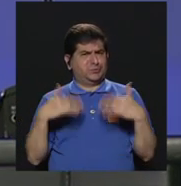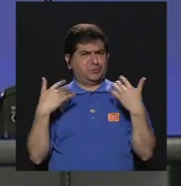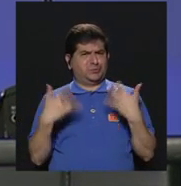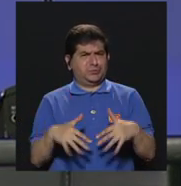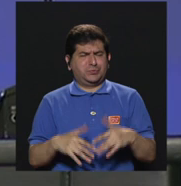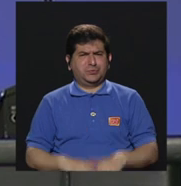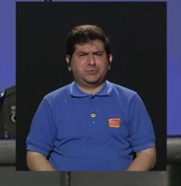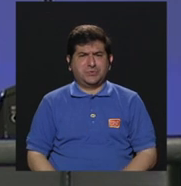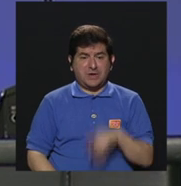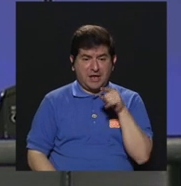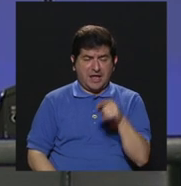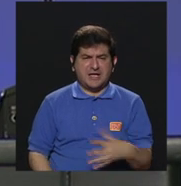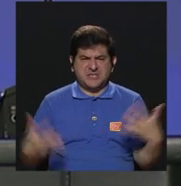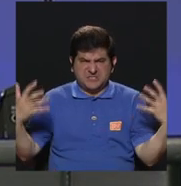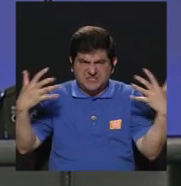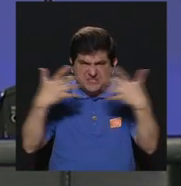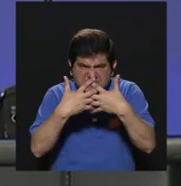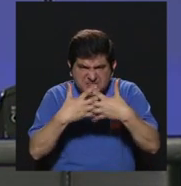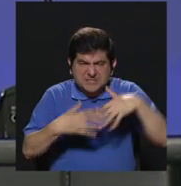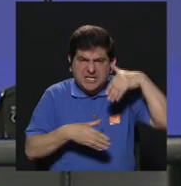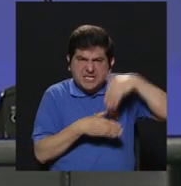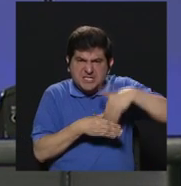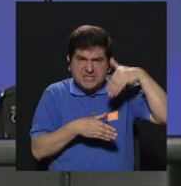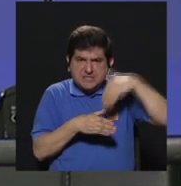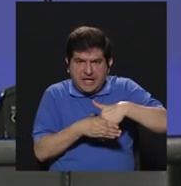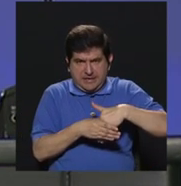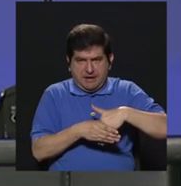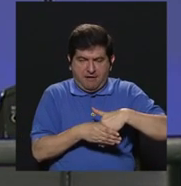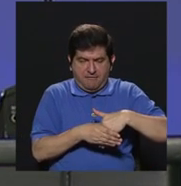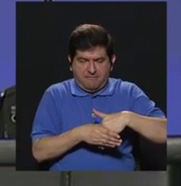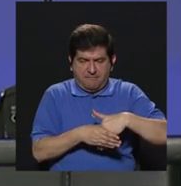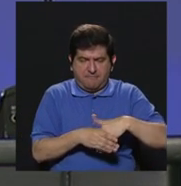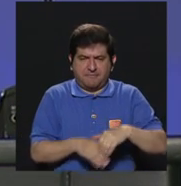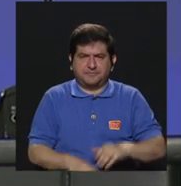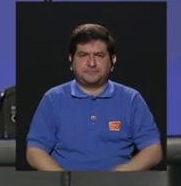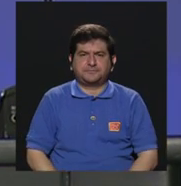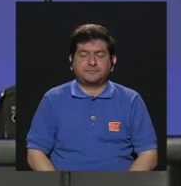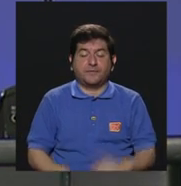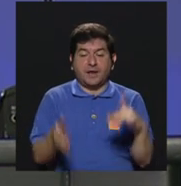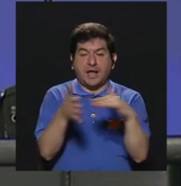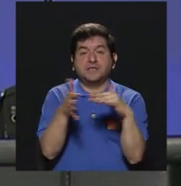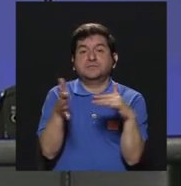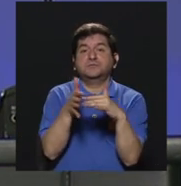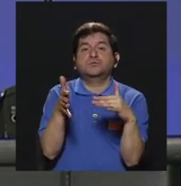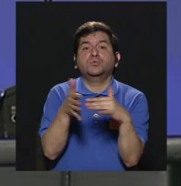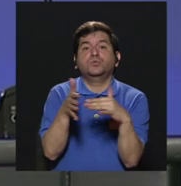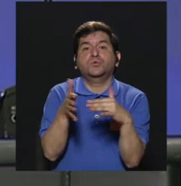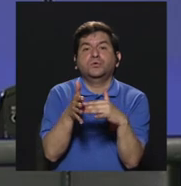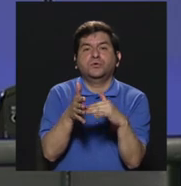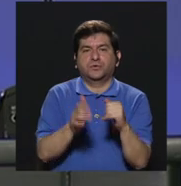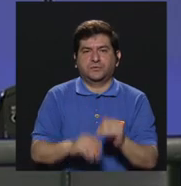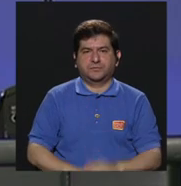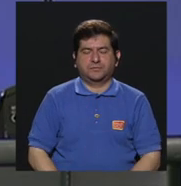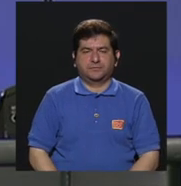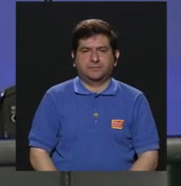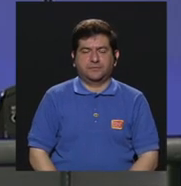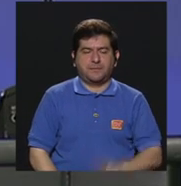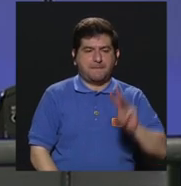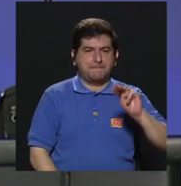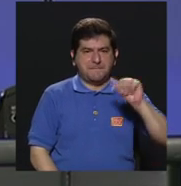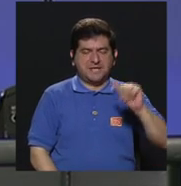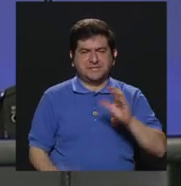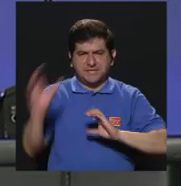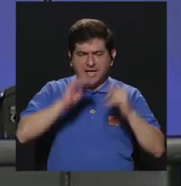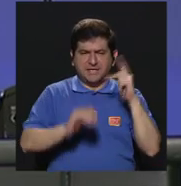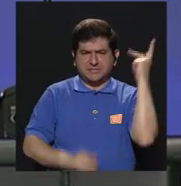de cohesión y lealtad internas. Hay un estudio de la maestría en ciencias políticas